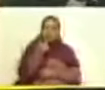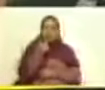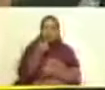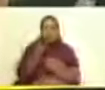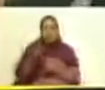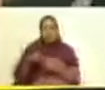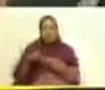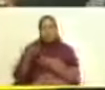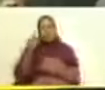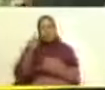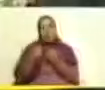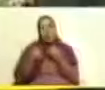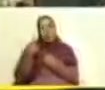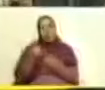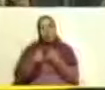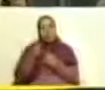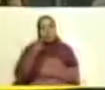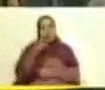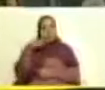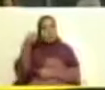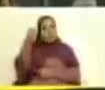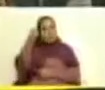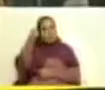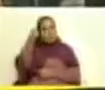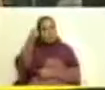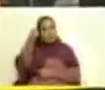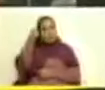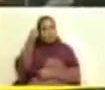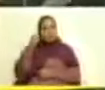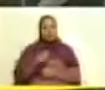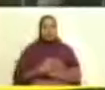Tucán tiene los colores de Miranda, jefe.